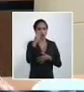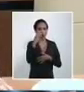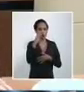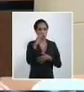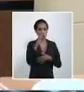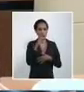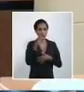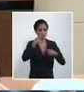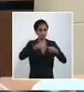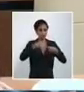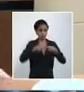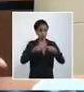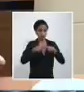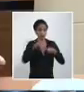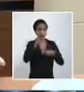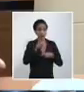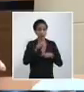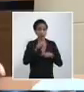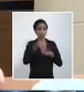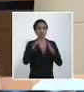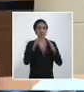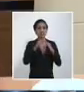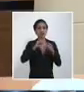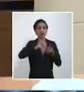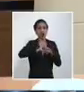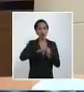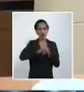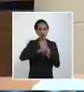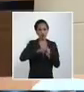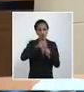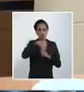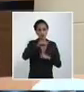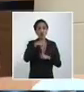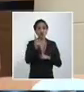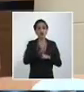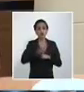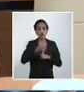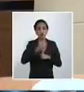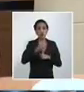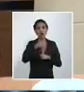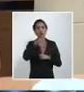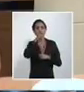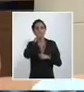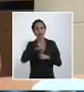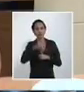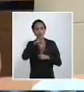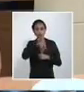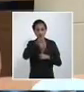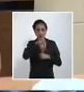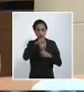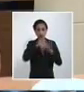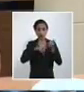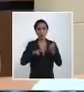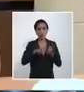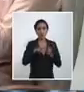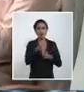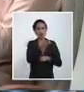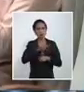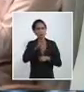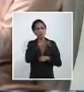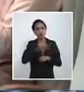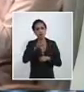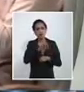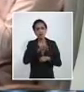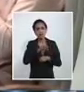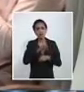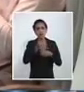que estaba haciendo su estancia en Arroyo Naranjo. Nosotros, al realizar la estratificación de la provincia, el municipio que se